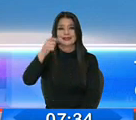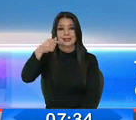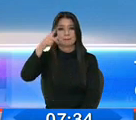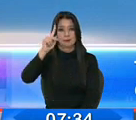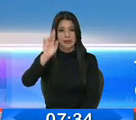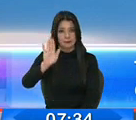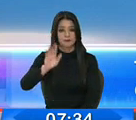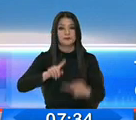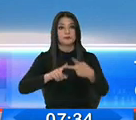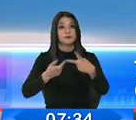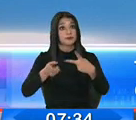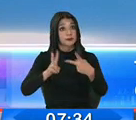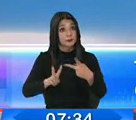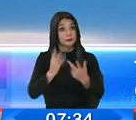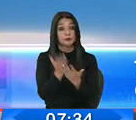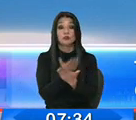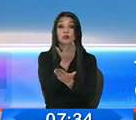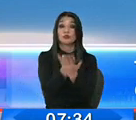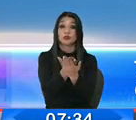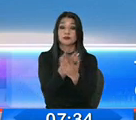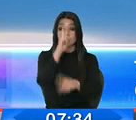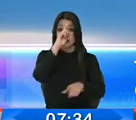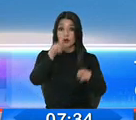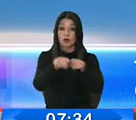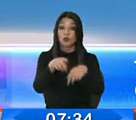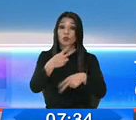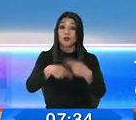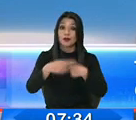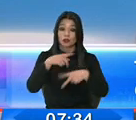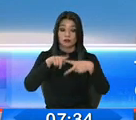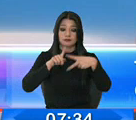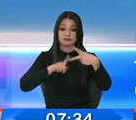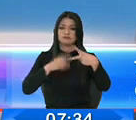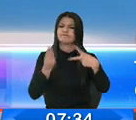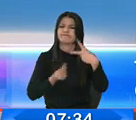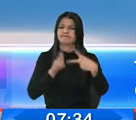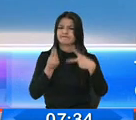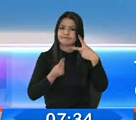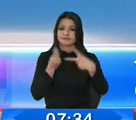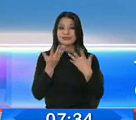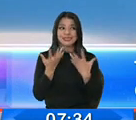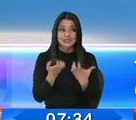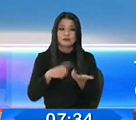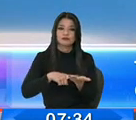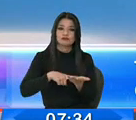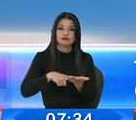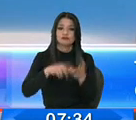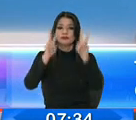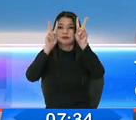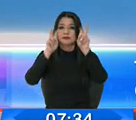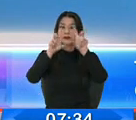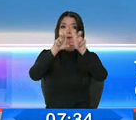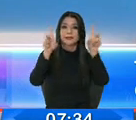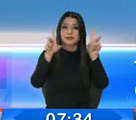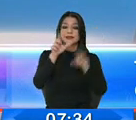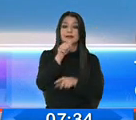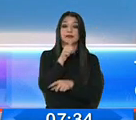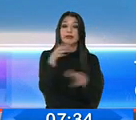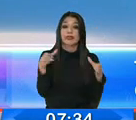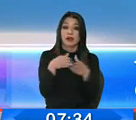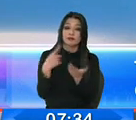y trabajar ya en una propuesta de acuerdo comercial, lo que preveemos es tener reuniones con el sector privado a efectos de